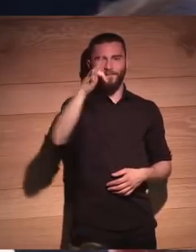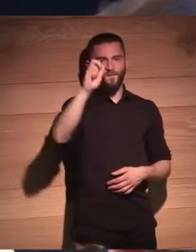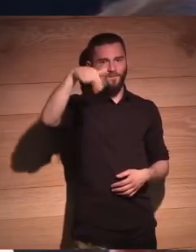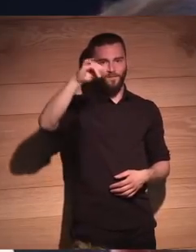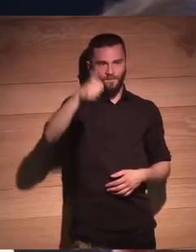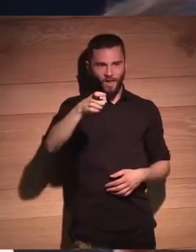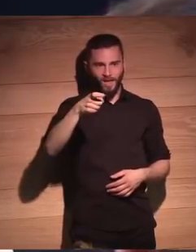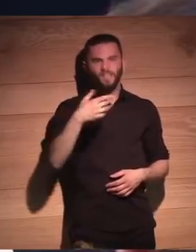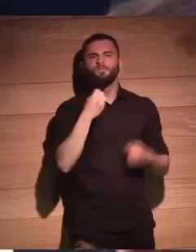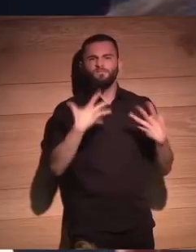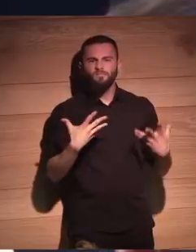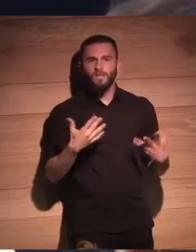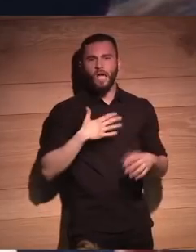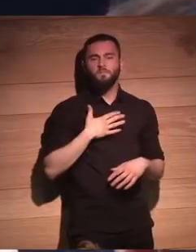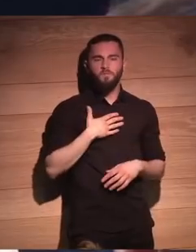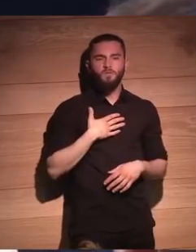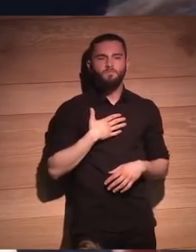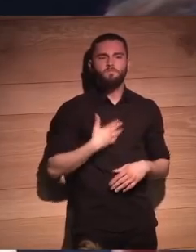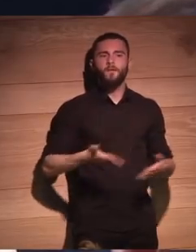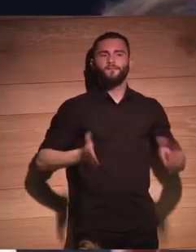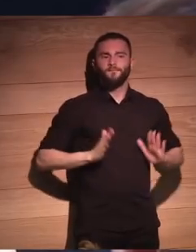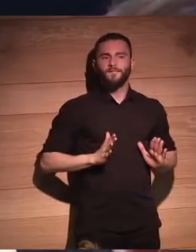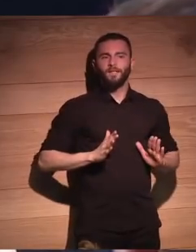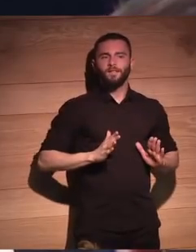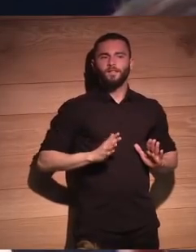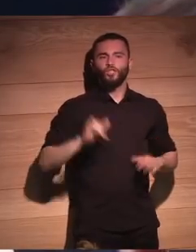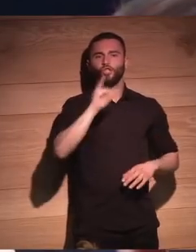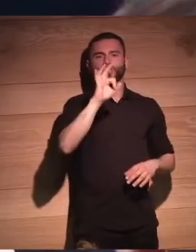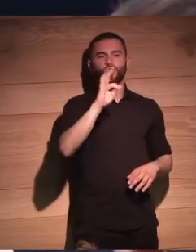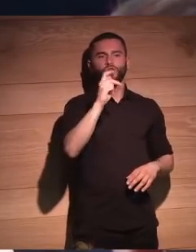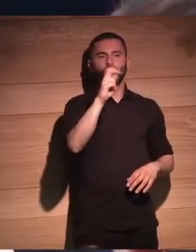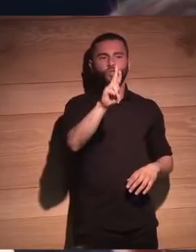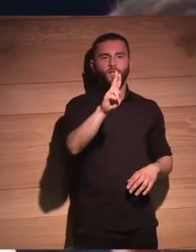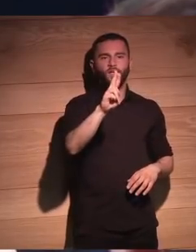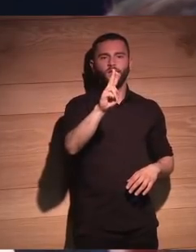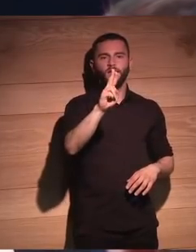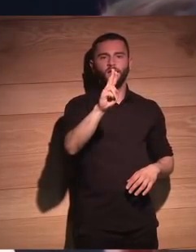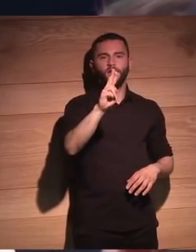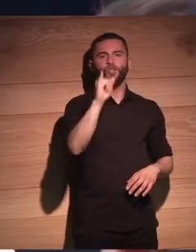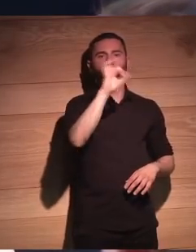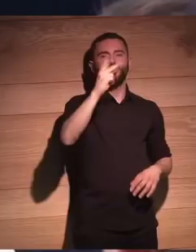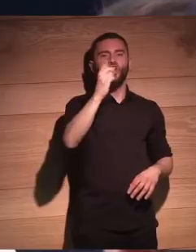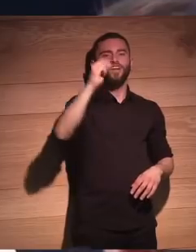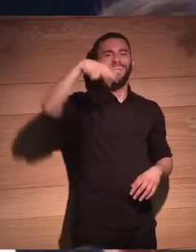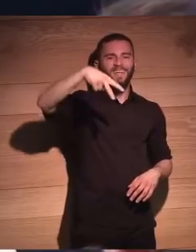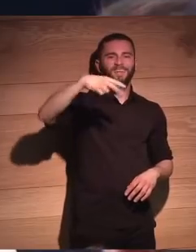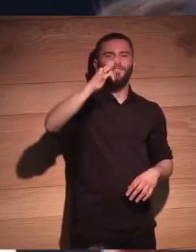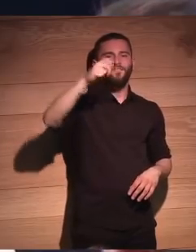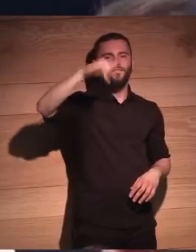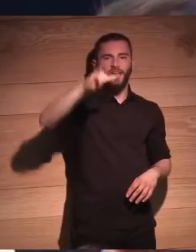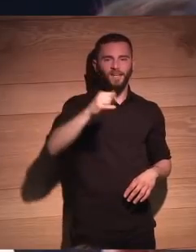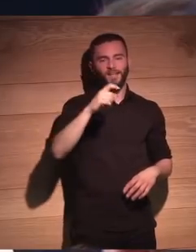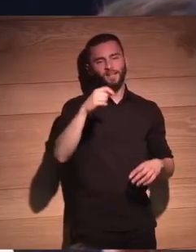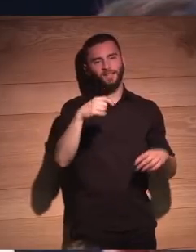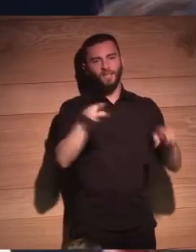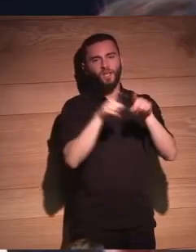hemos visto, a mí por lo menos me ha encantado. Yo tengo muchísimas ganas de ver a Joaquin Phoenix como Joker, porque además es como la historia de